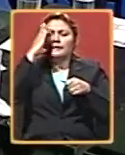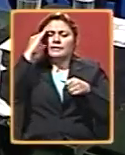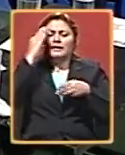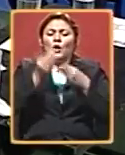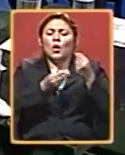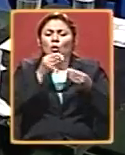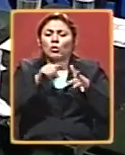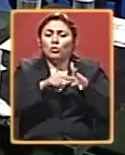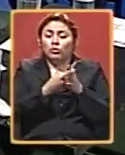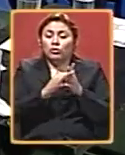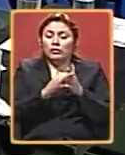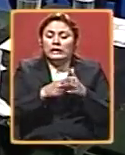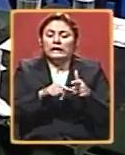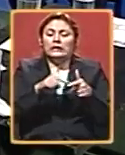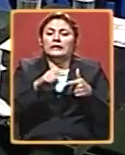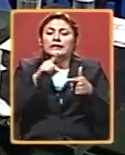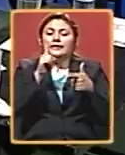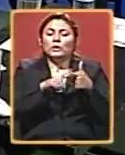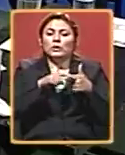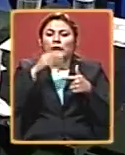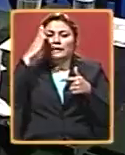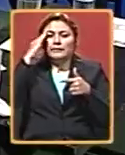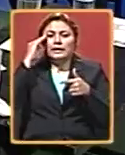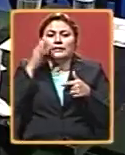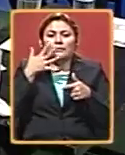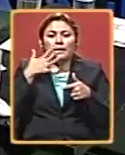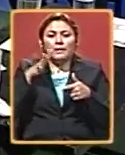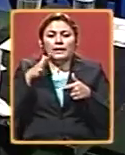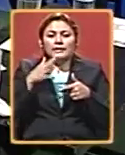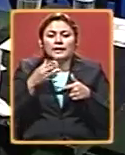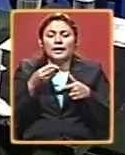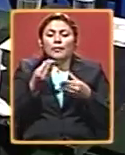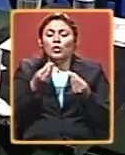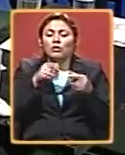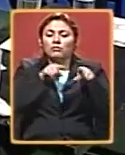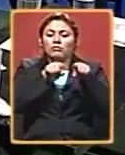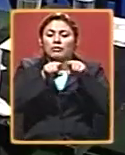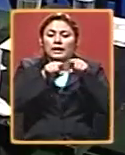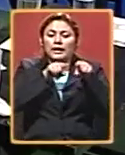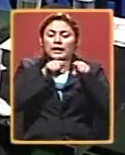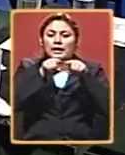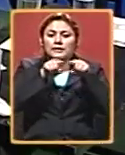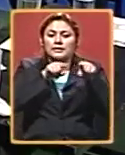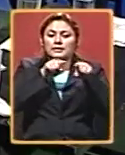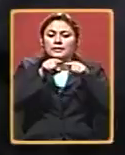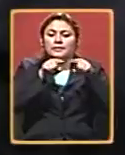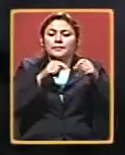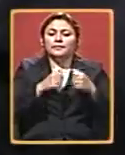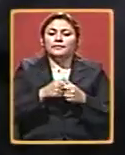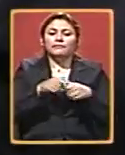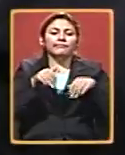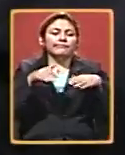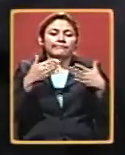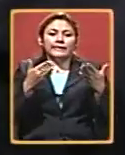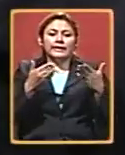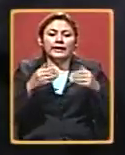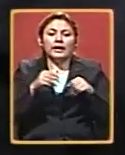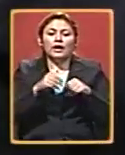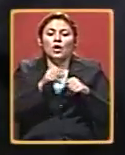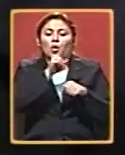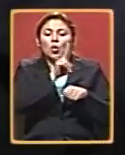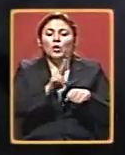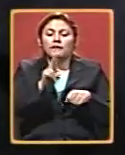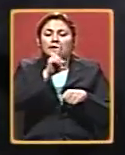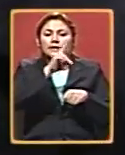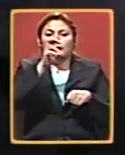Que la segunda experiencia, que me parece que son bastante paralelas, ¿verdad? Que es la de la Universidad de